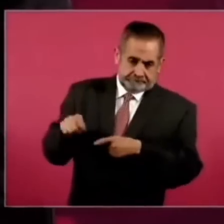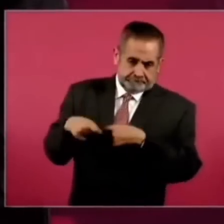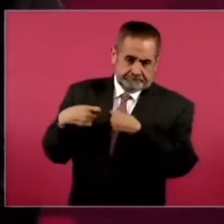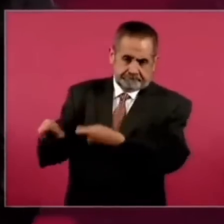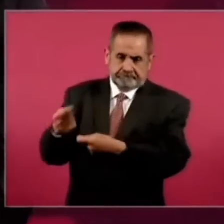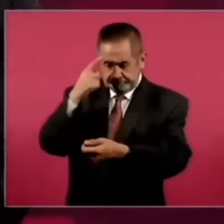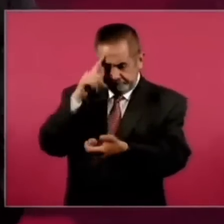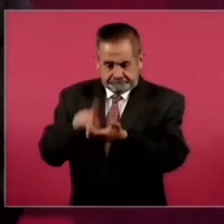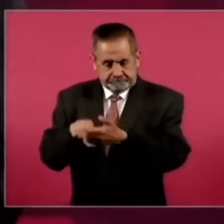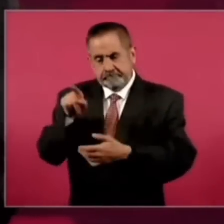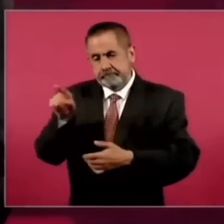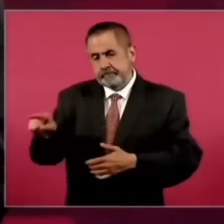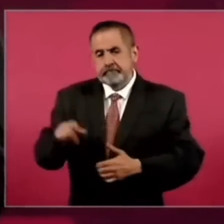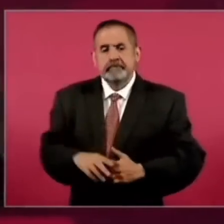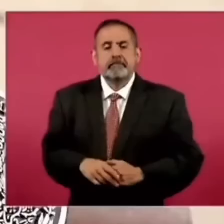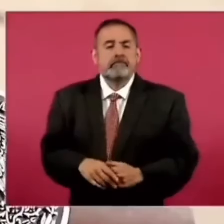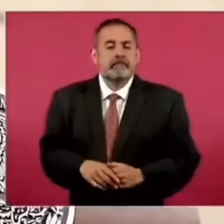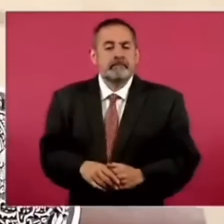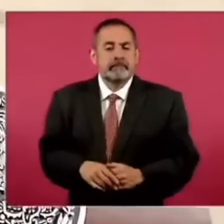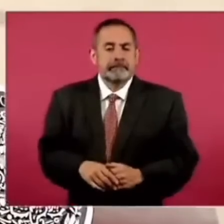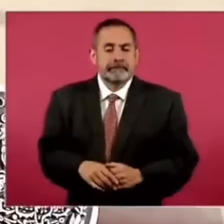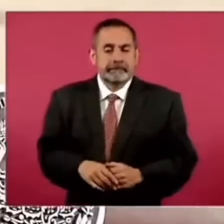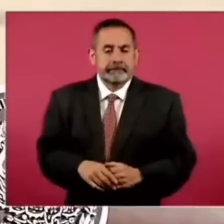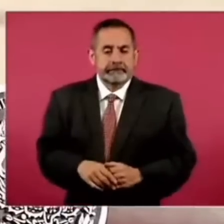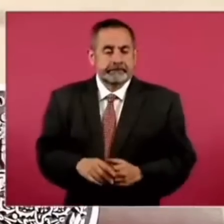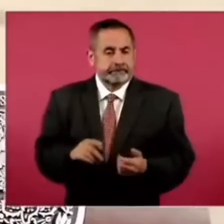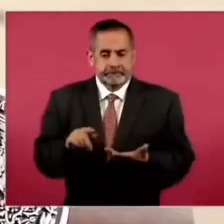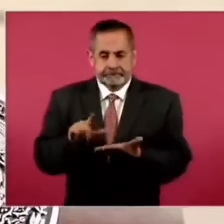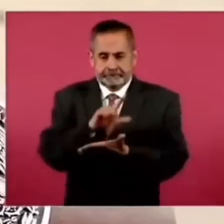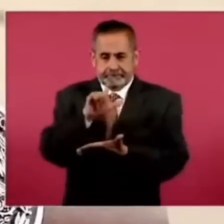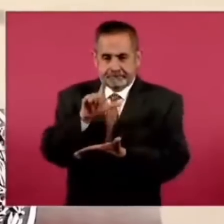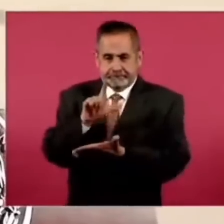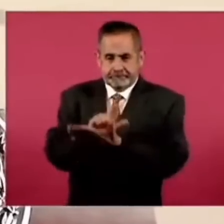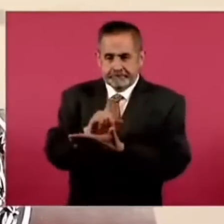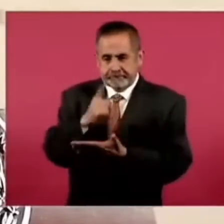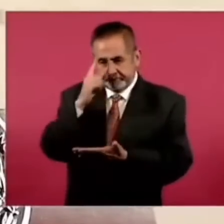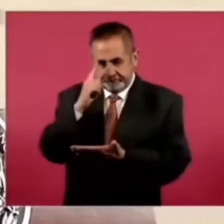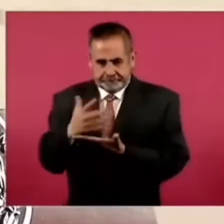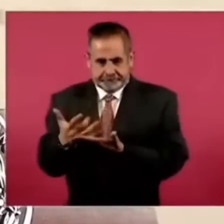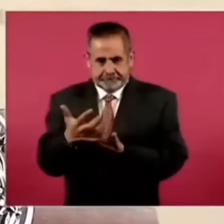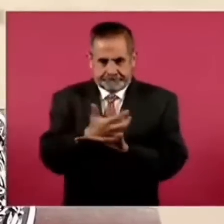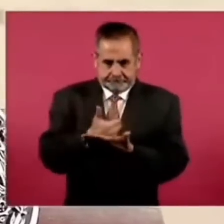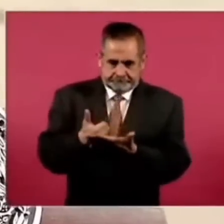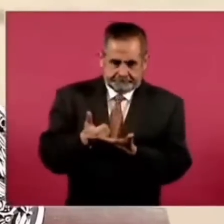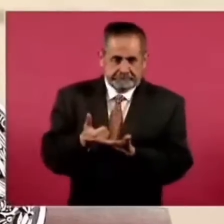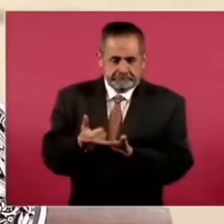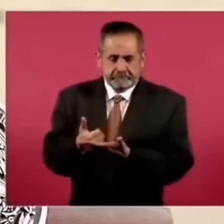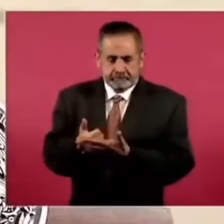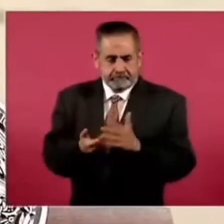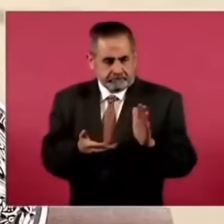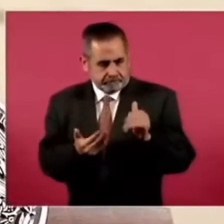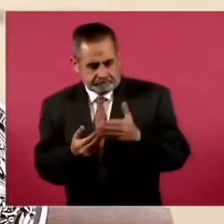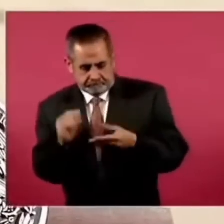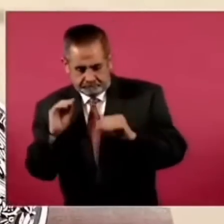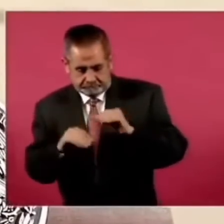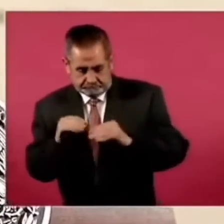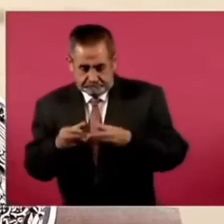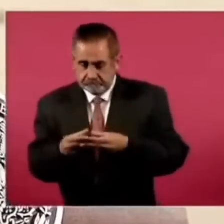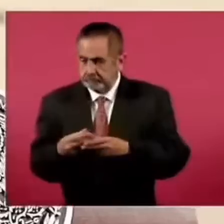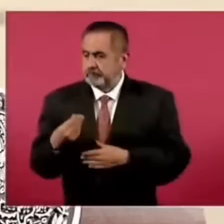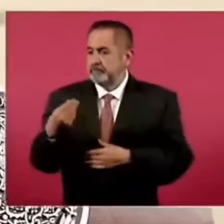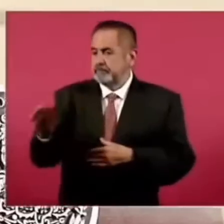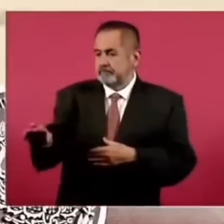Diputados. Se envían la ley de ingresos para que